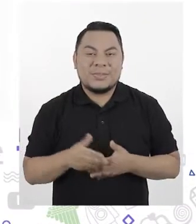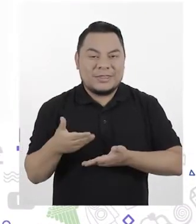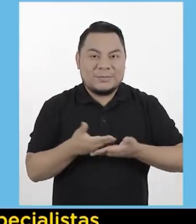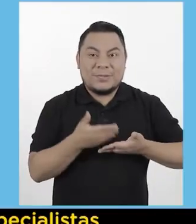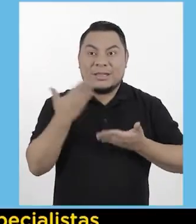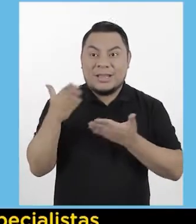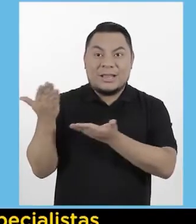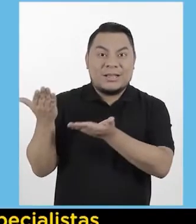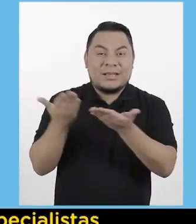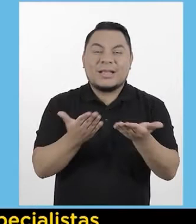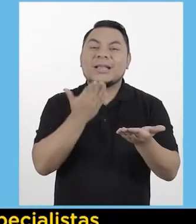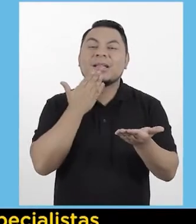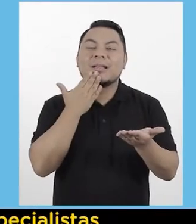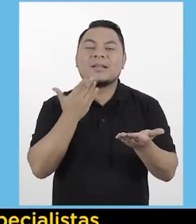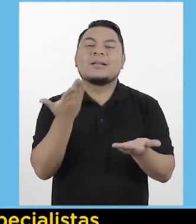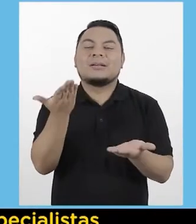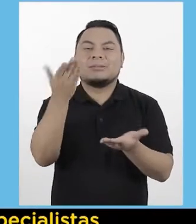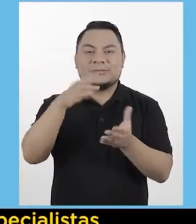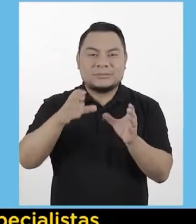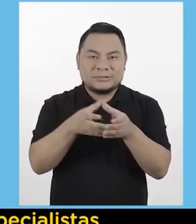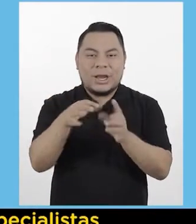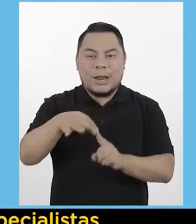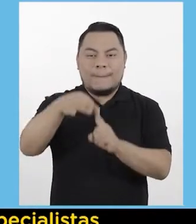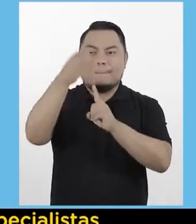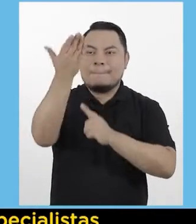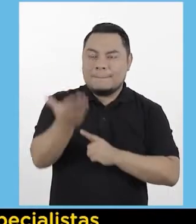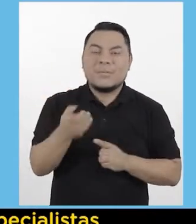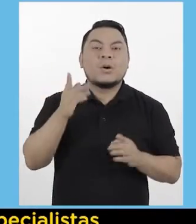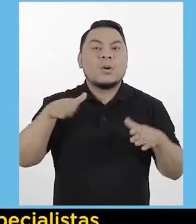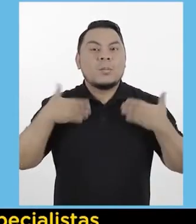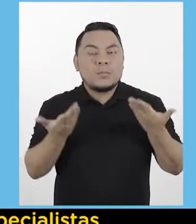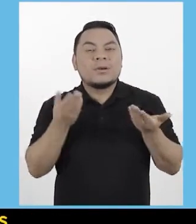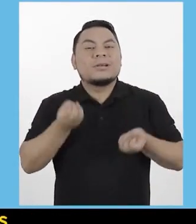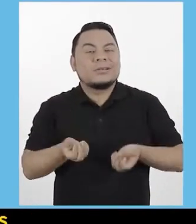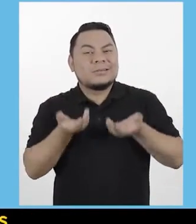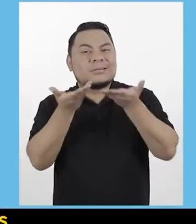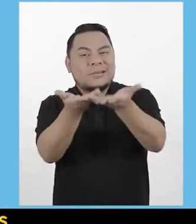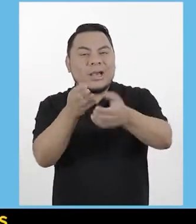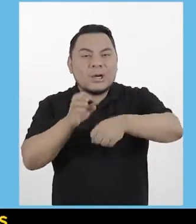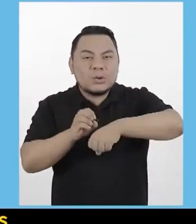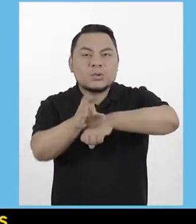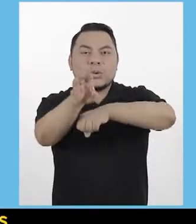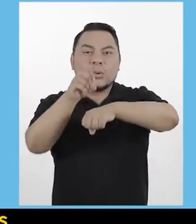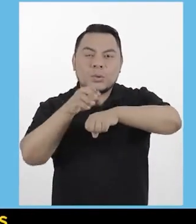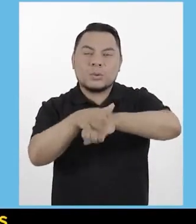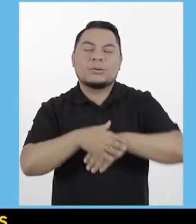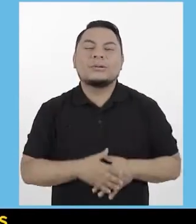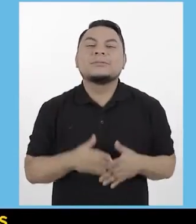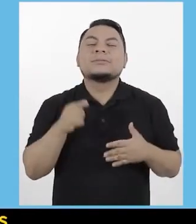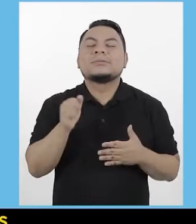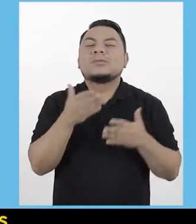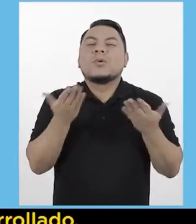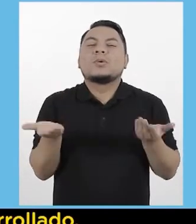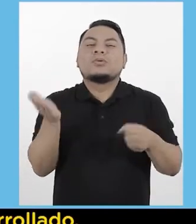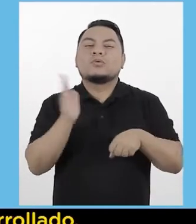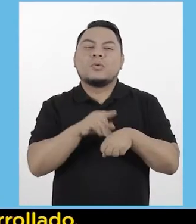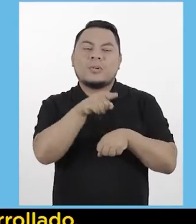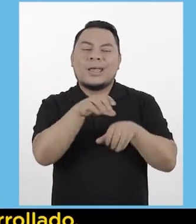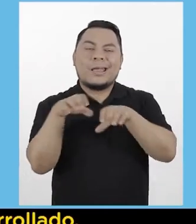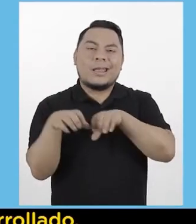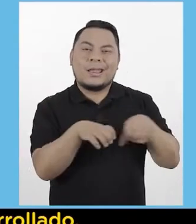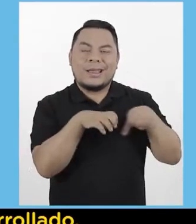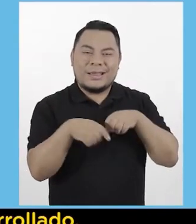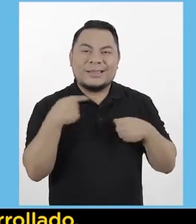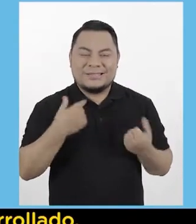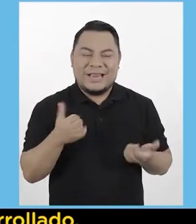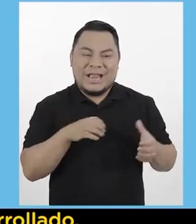PRITE. Ya está con nosotros nuestro panel de especialistas para brindarles recomendaciones en torno a